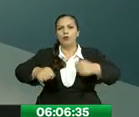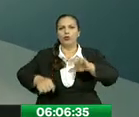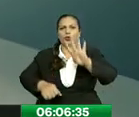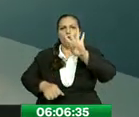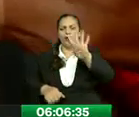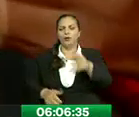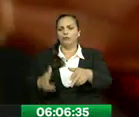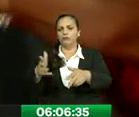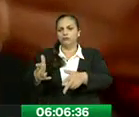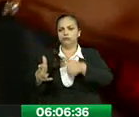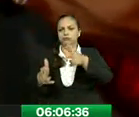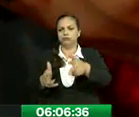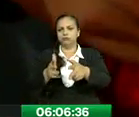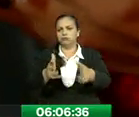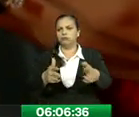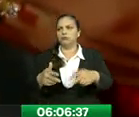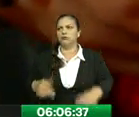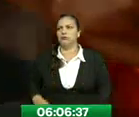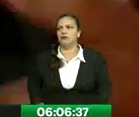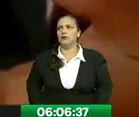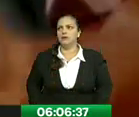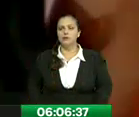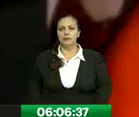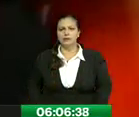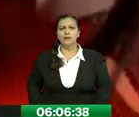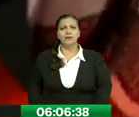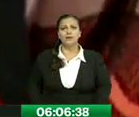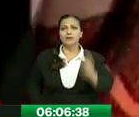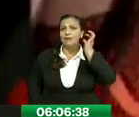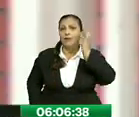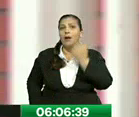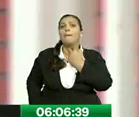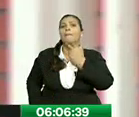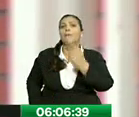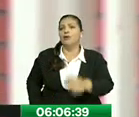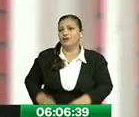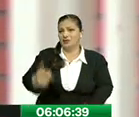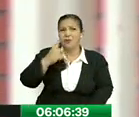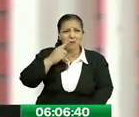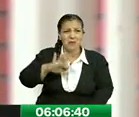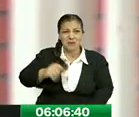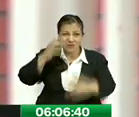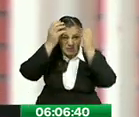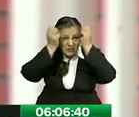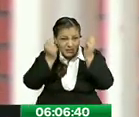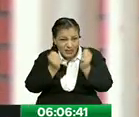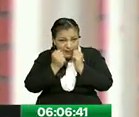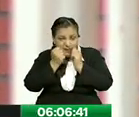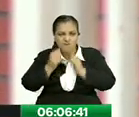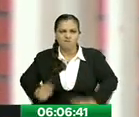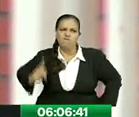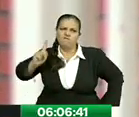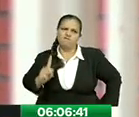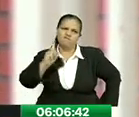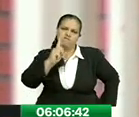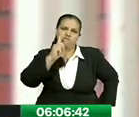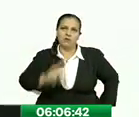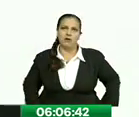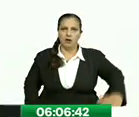armas de dotación. Llega el ladrón todo encapuchado, el guardia empieza a forcejear, el que está aquí en la parte de afuera, empieza a forcejear a no quererle